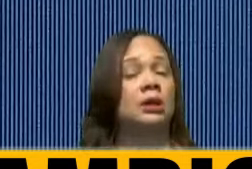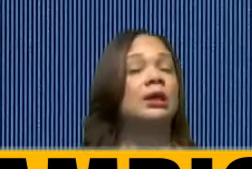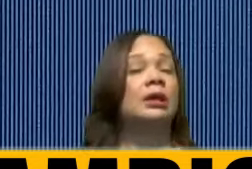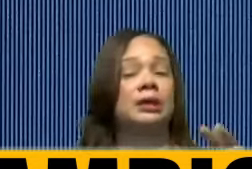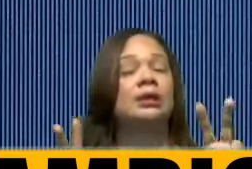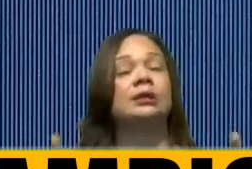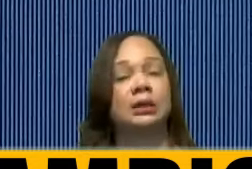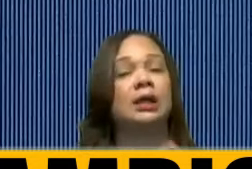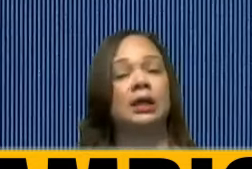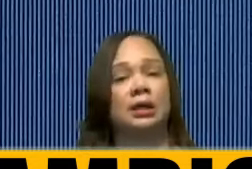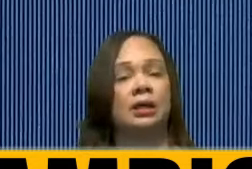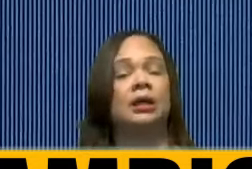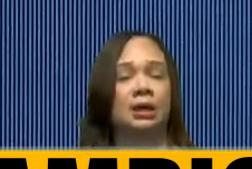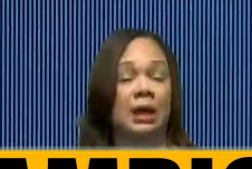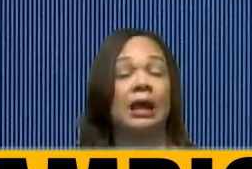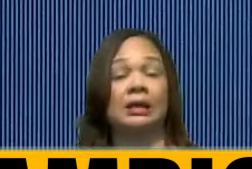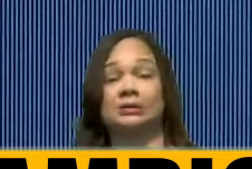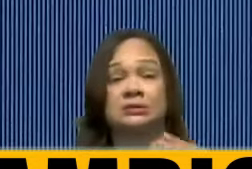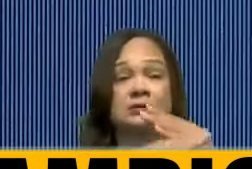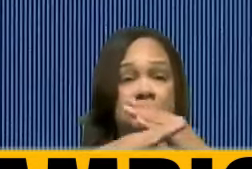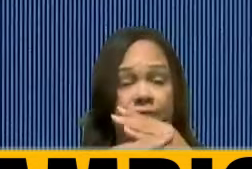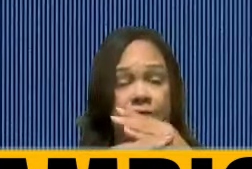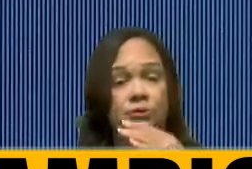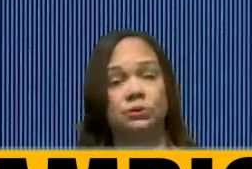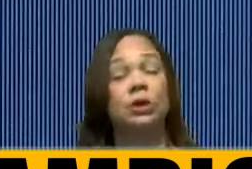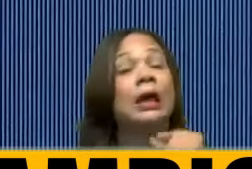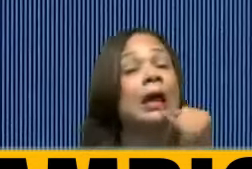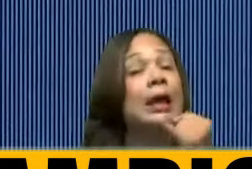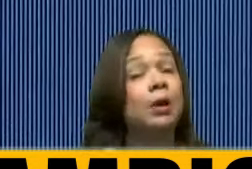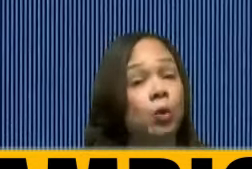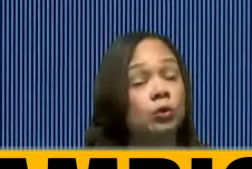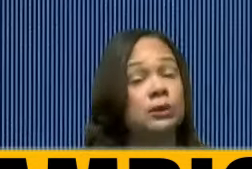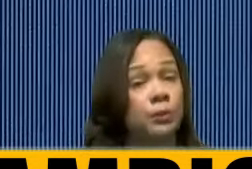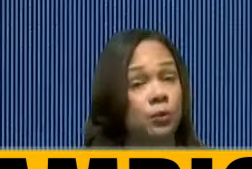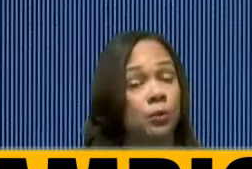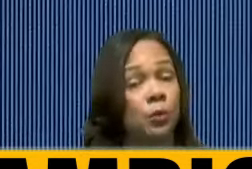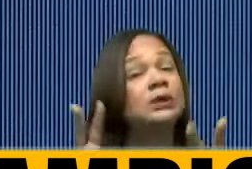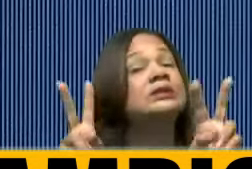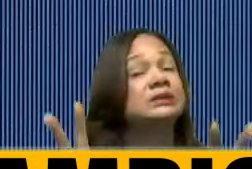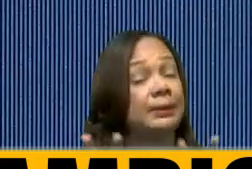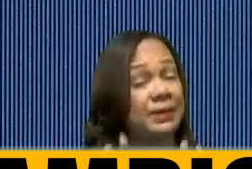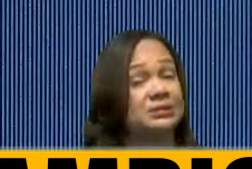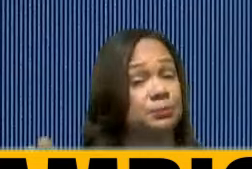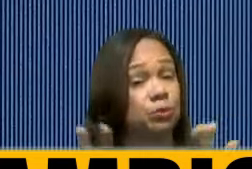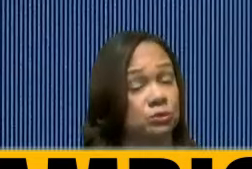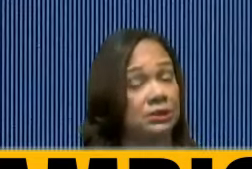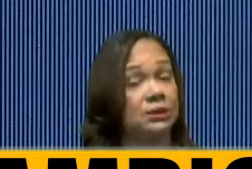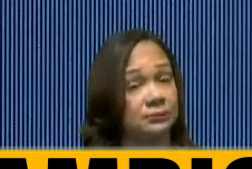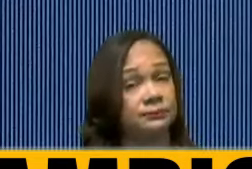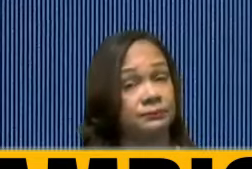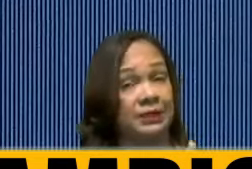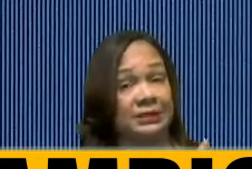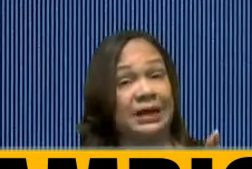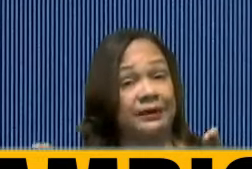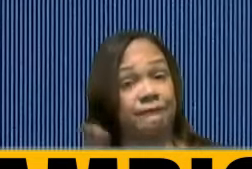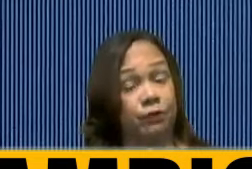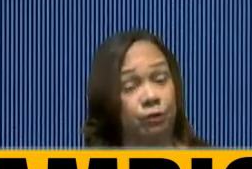temas relacionado a la infraestructura y el último Pilar que complementa esta reforma